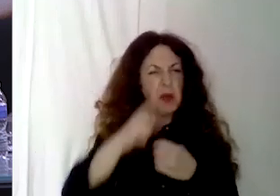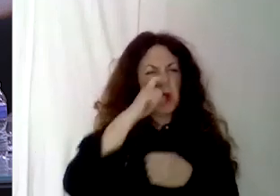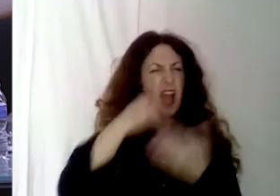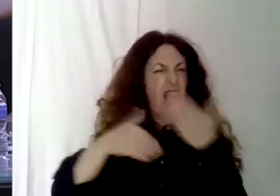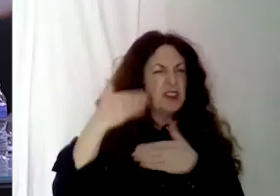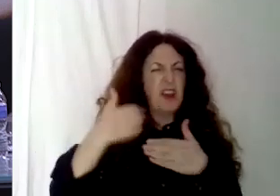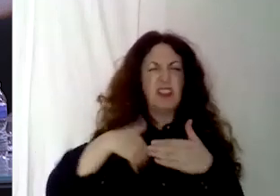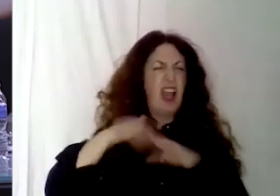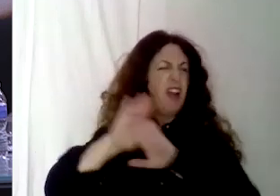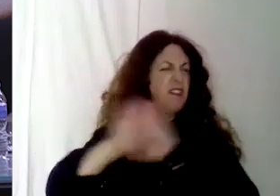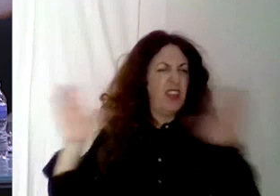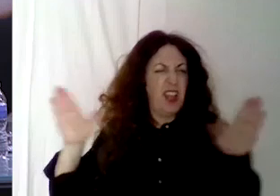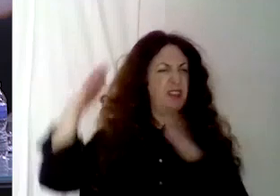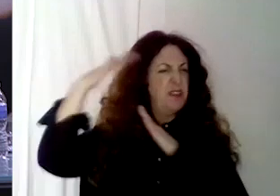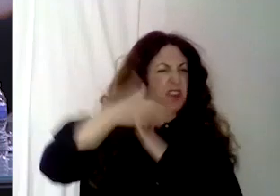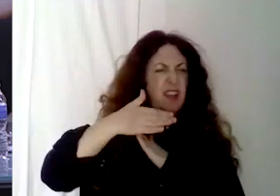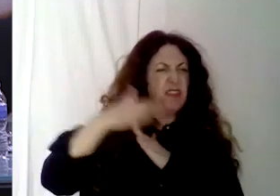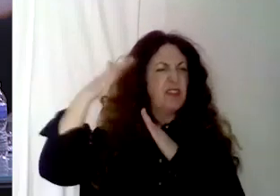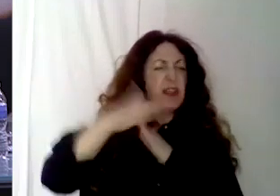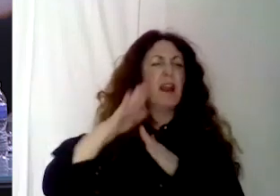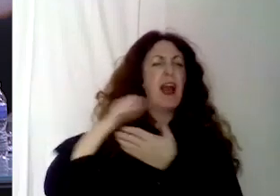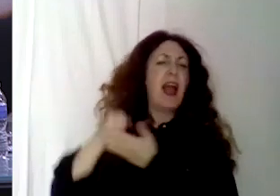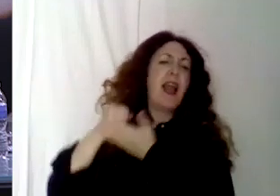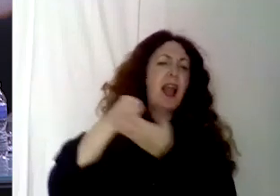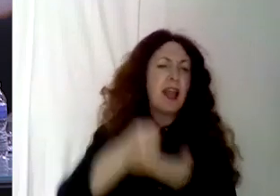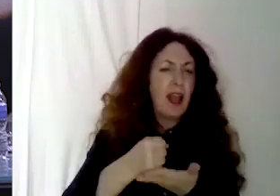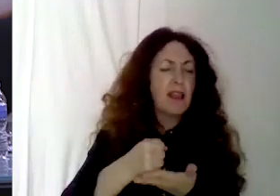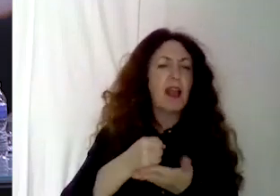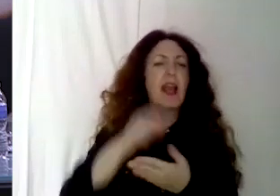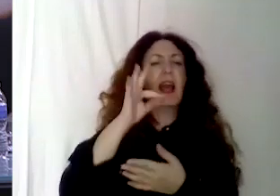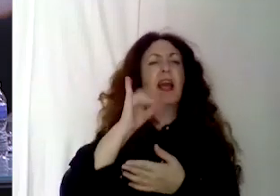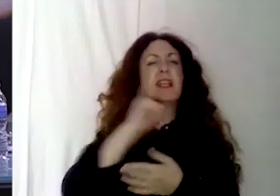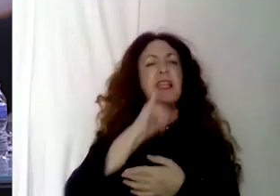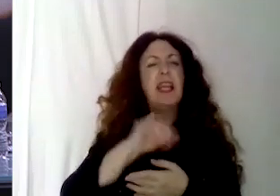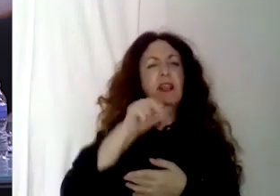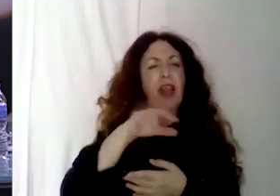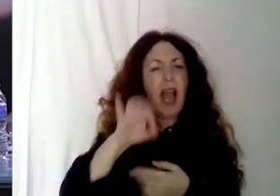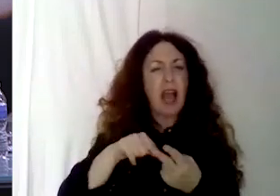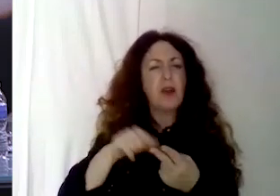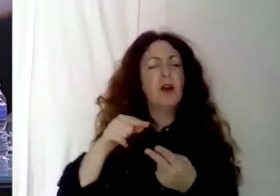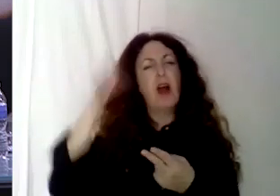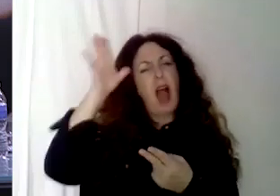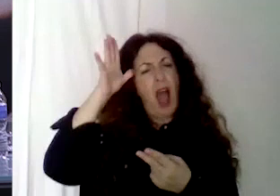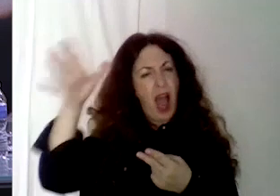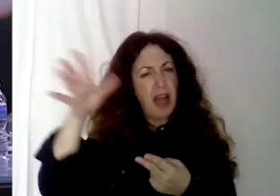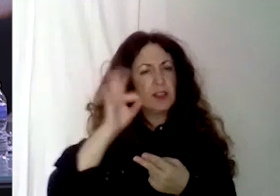de manierismo, basta de herencias de Leonardo, basta de Tiziano, estoy harto del Tintoretto, puf, Piero de la Francesca, qué